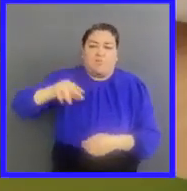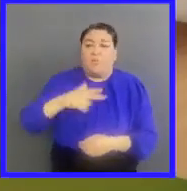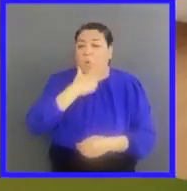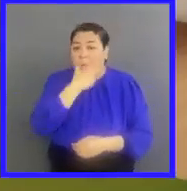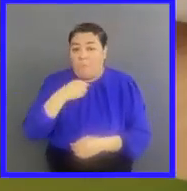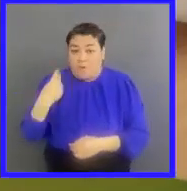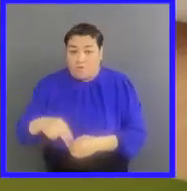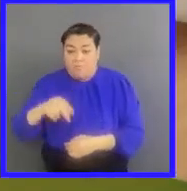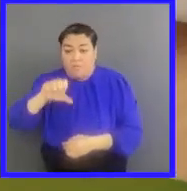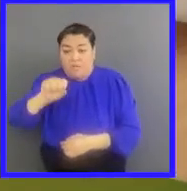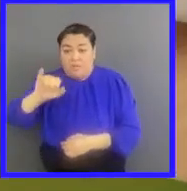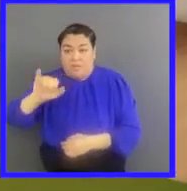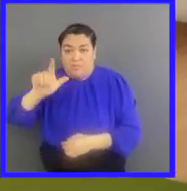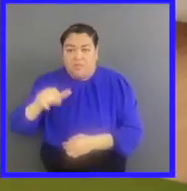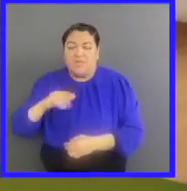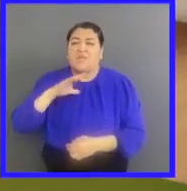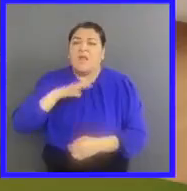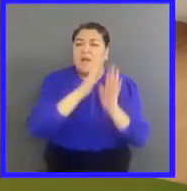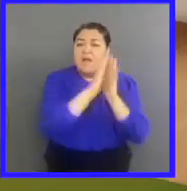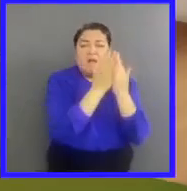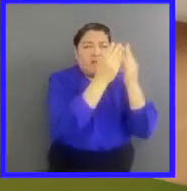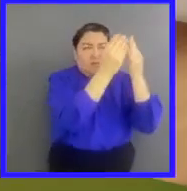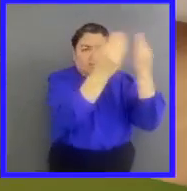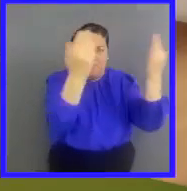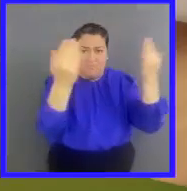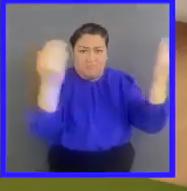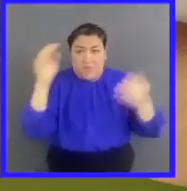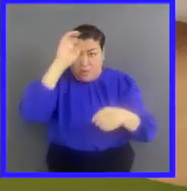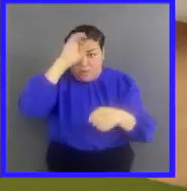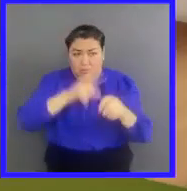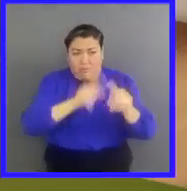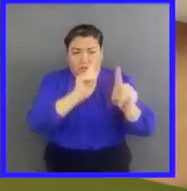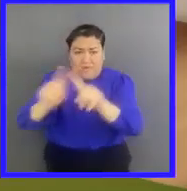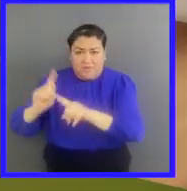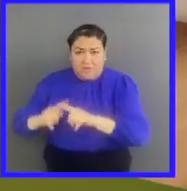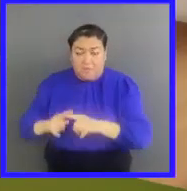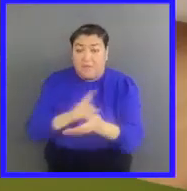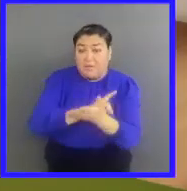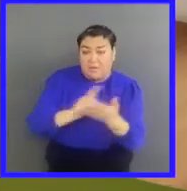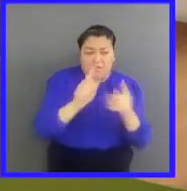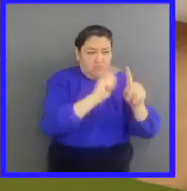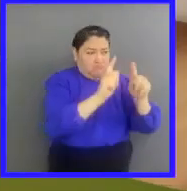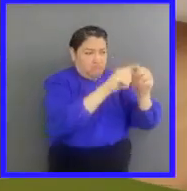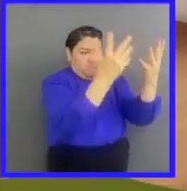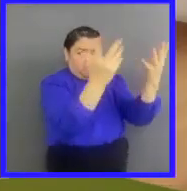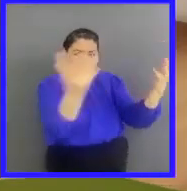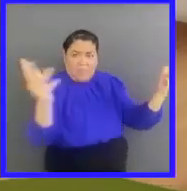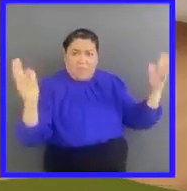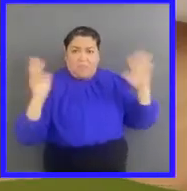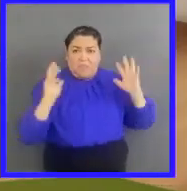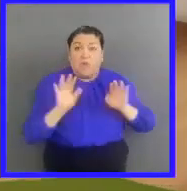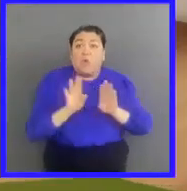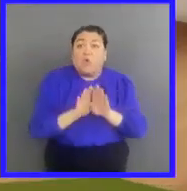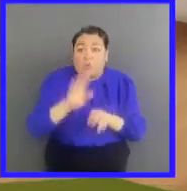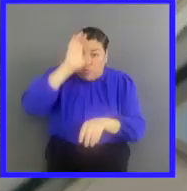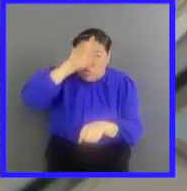exposición documental Múltiples Culturas, Múltiples Derechos, un recorrido por el pluralismo